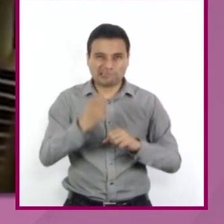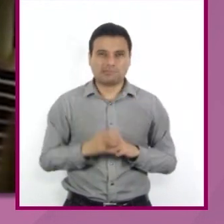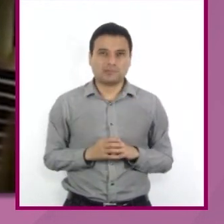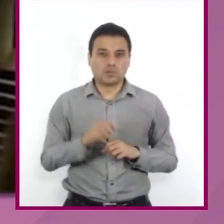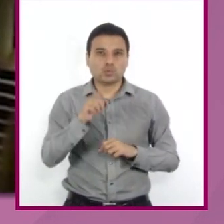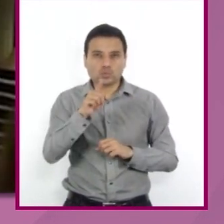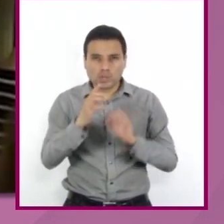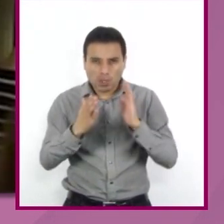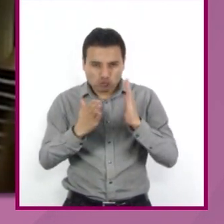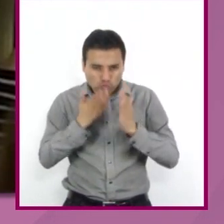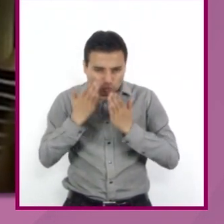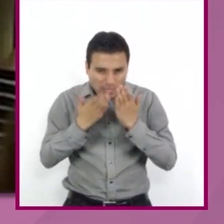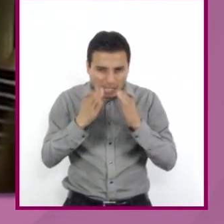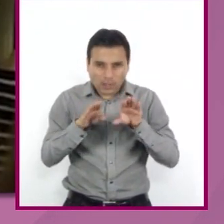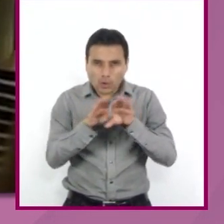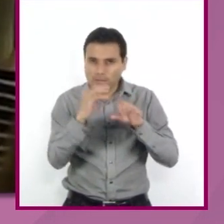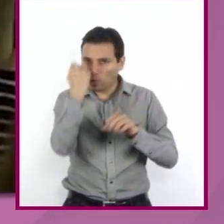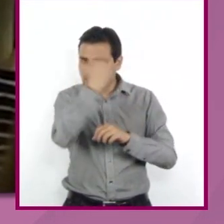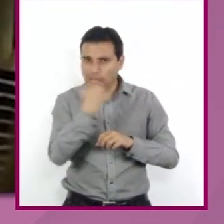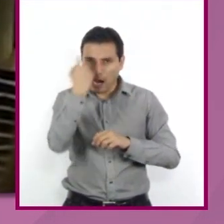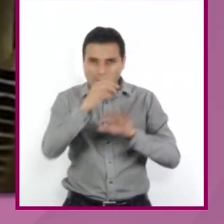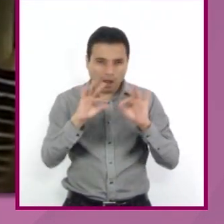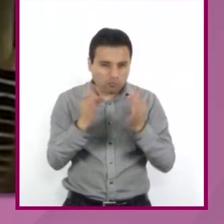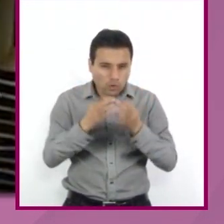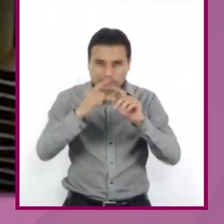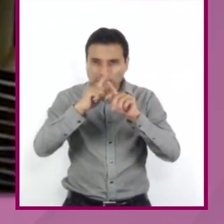estudiar esas formas de ese rostro que vamos a dibujar.